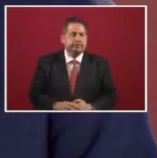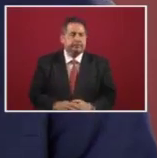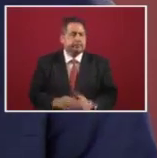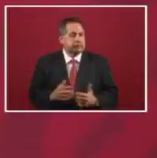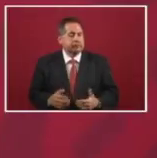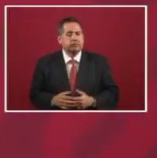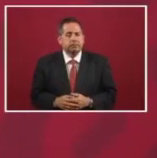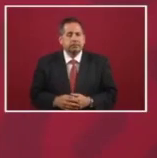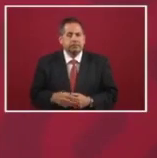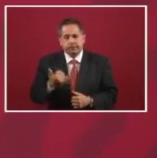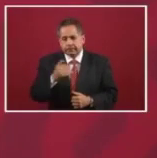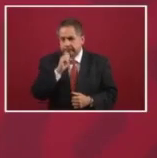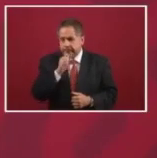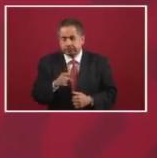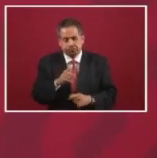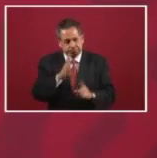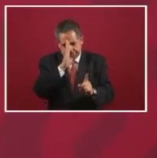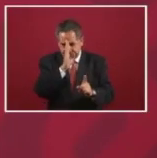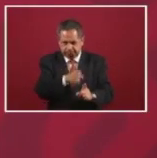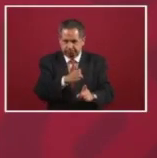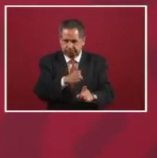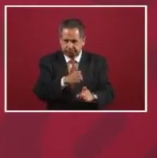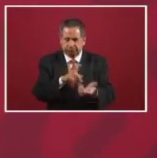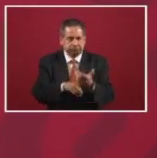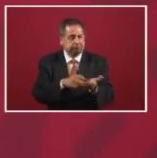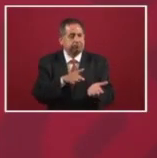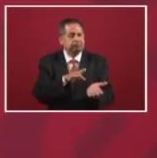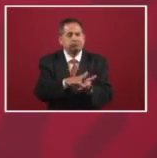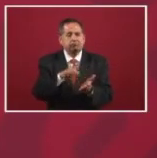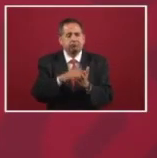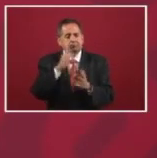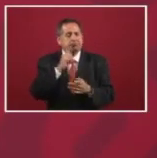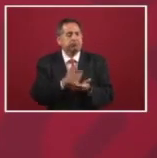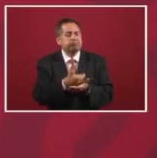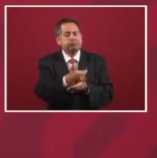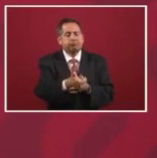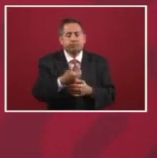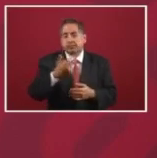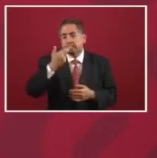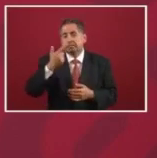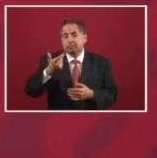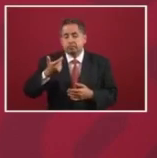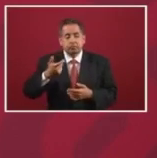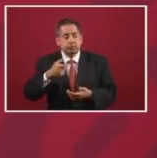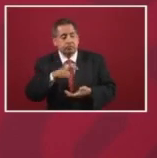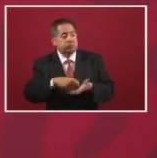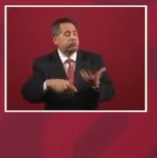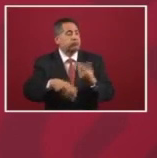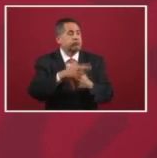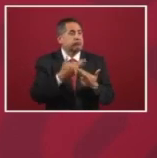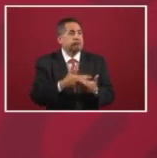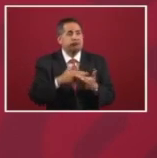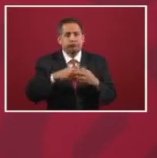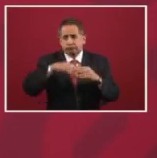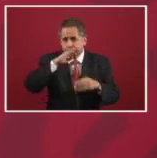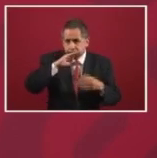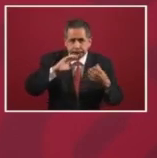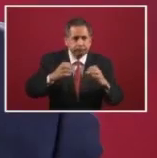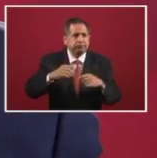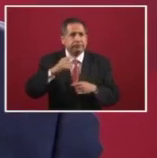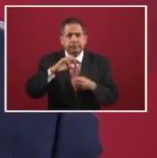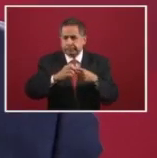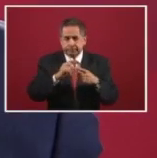y directo el apoyo para pagarles mejor por su maíz, por su